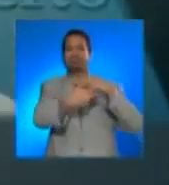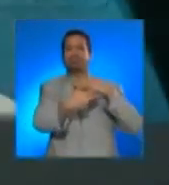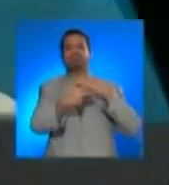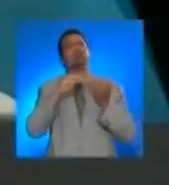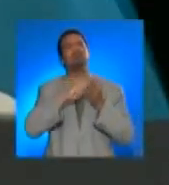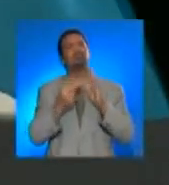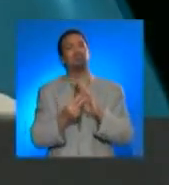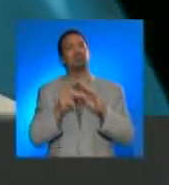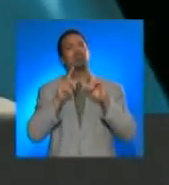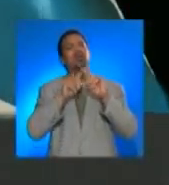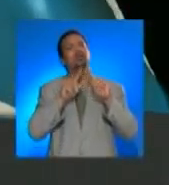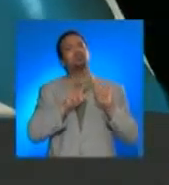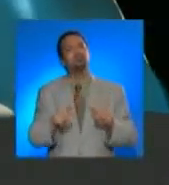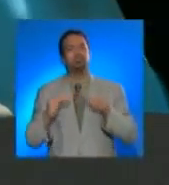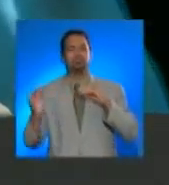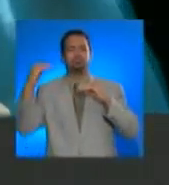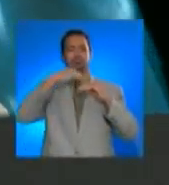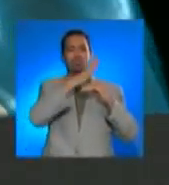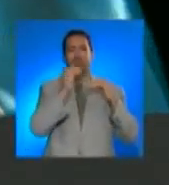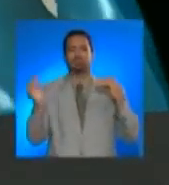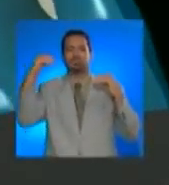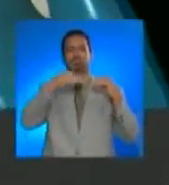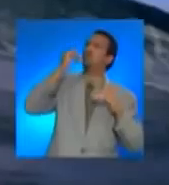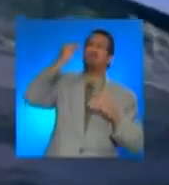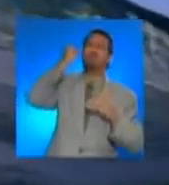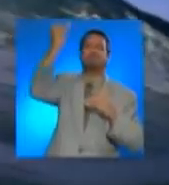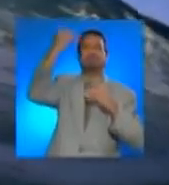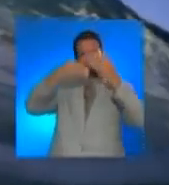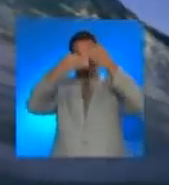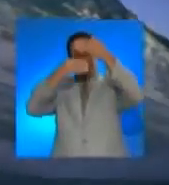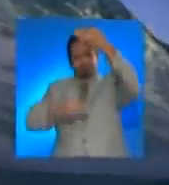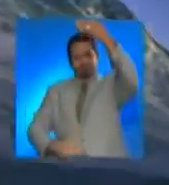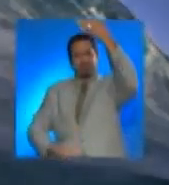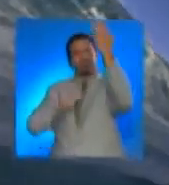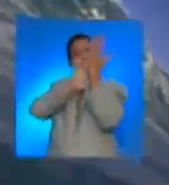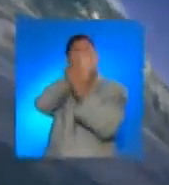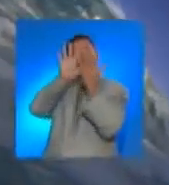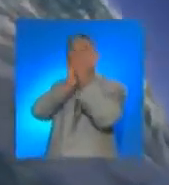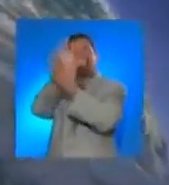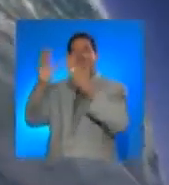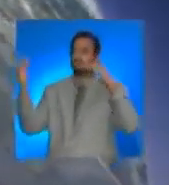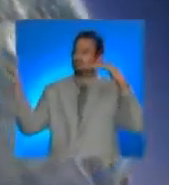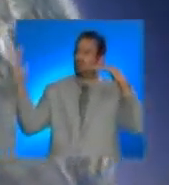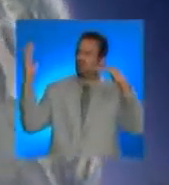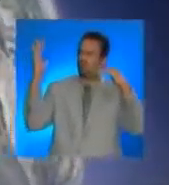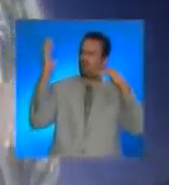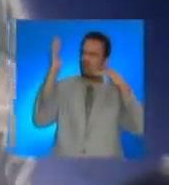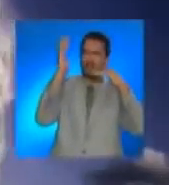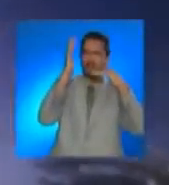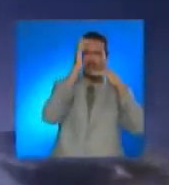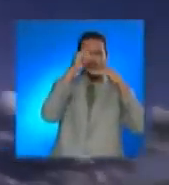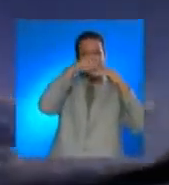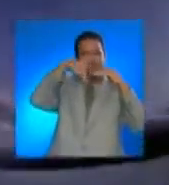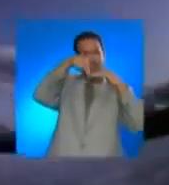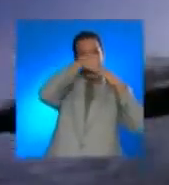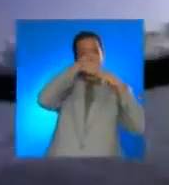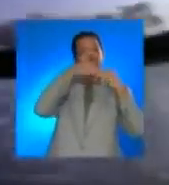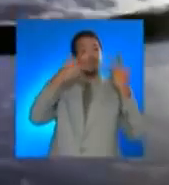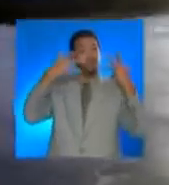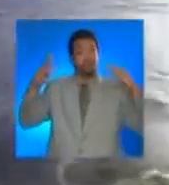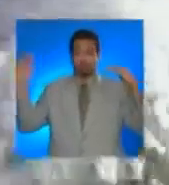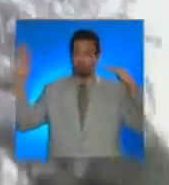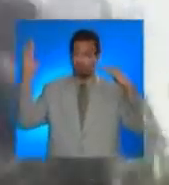Tsunami es como se le conoce internacionalmente a un maremoto. La misma es una palabra japonesa que significa ola